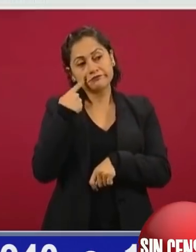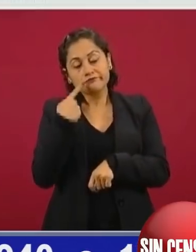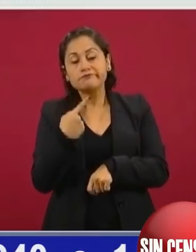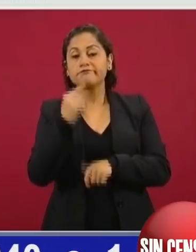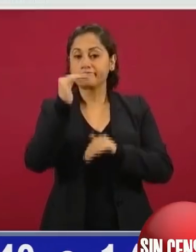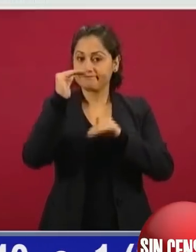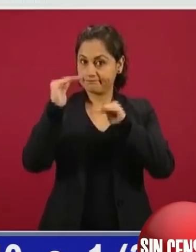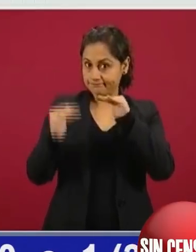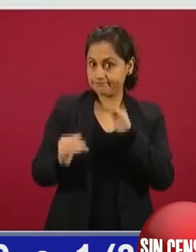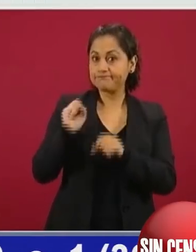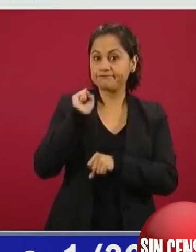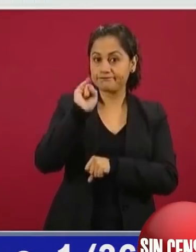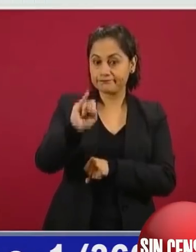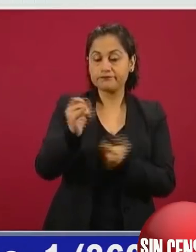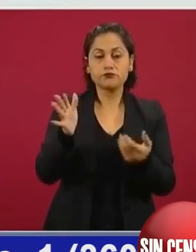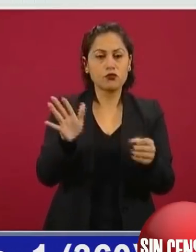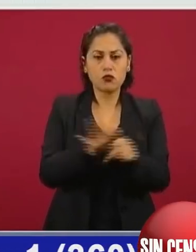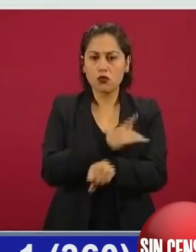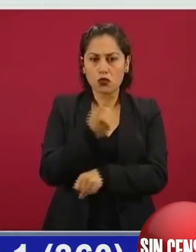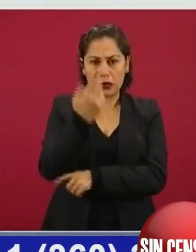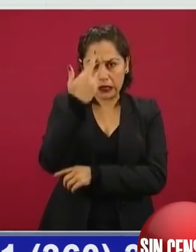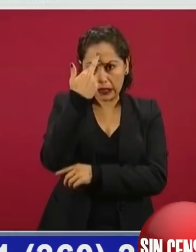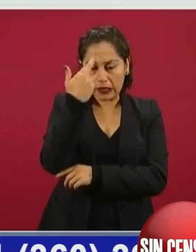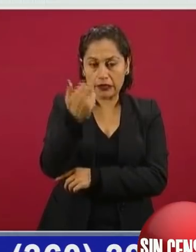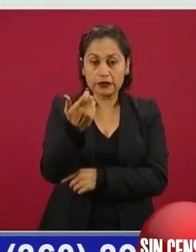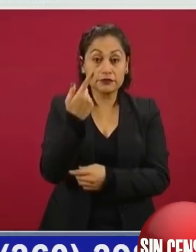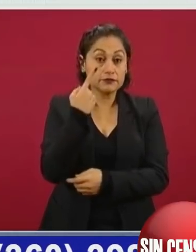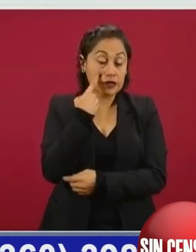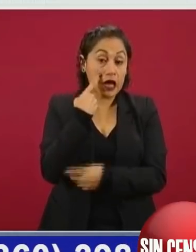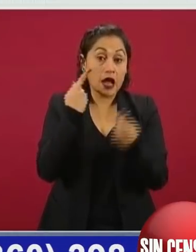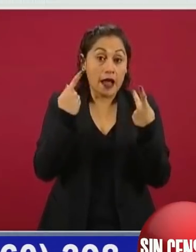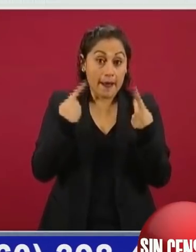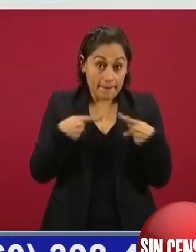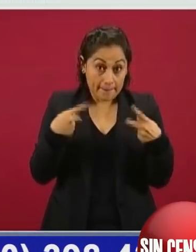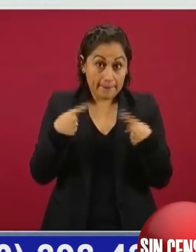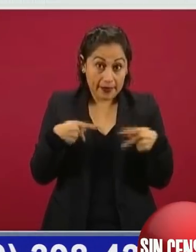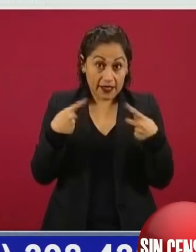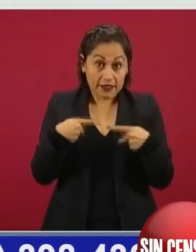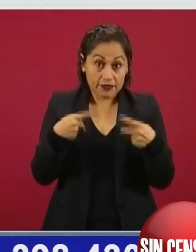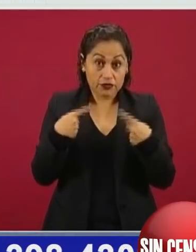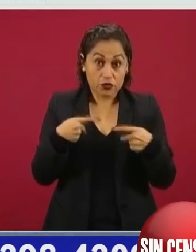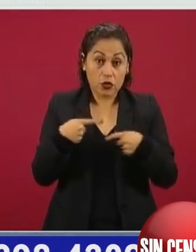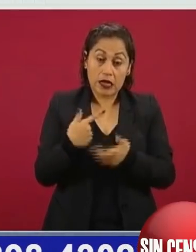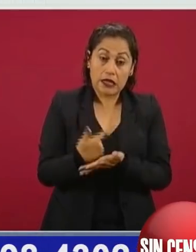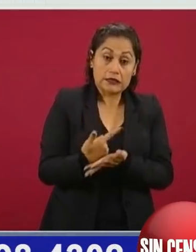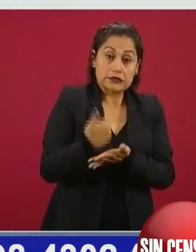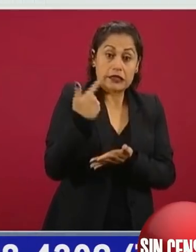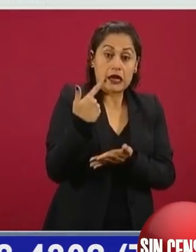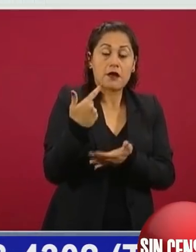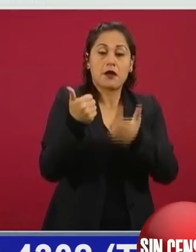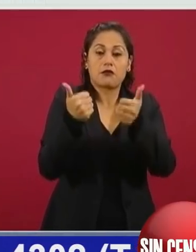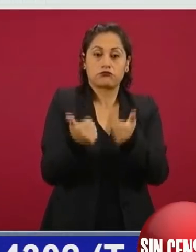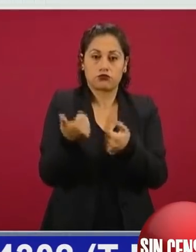La razón de esto, hay un desfase, las personas críticamente enfermas quedan hospitalizadas,